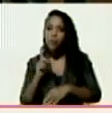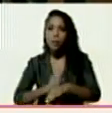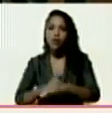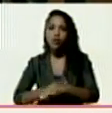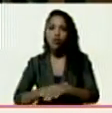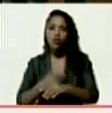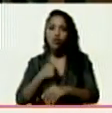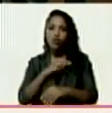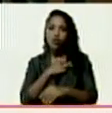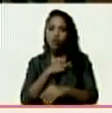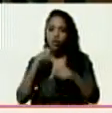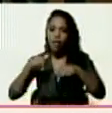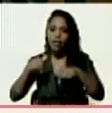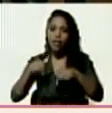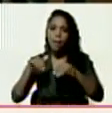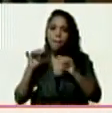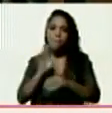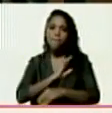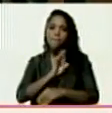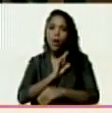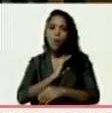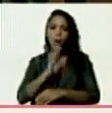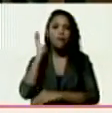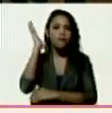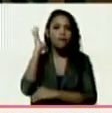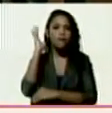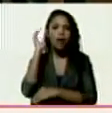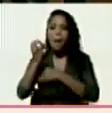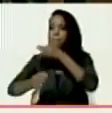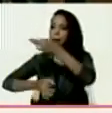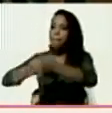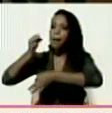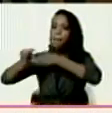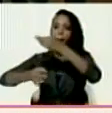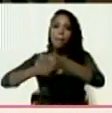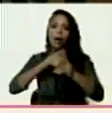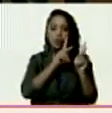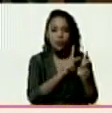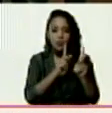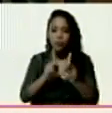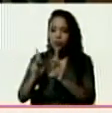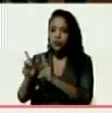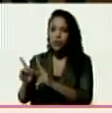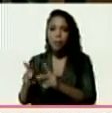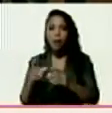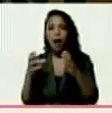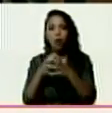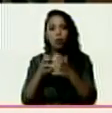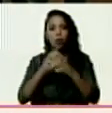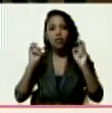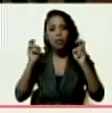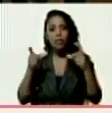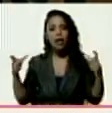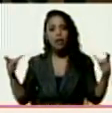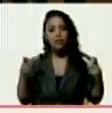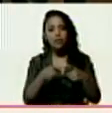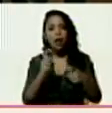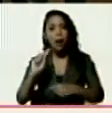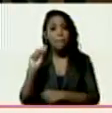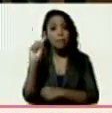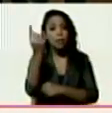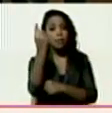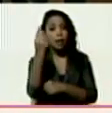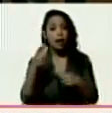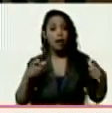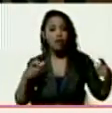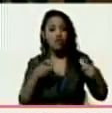estaremos nosotros desde este propio Parlamento emitiendo lo que es la agenda para la sesión ordinaria, la primera sesión ordinaria del